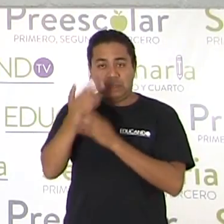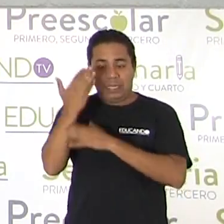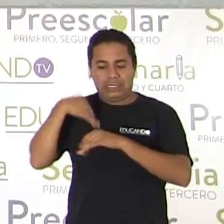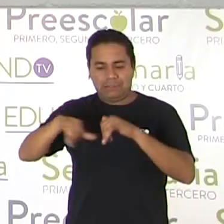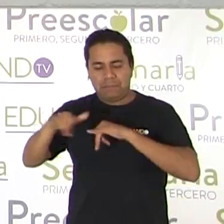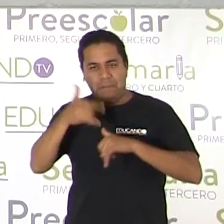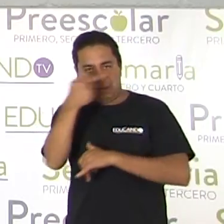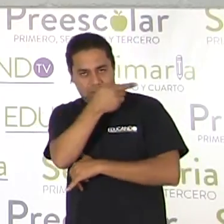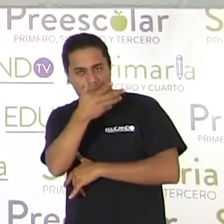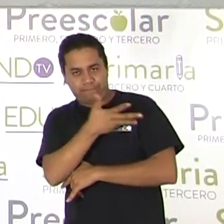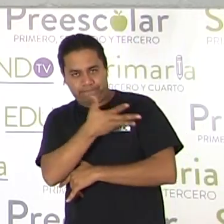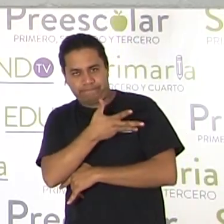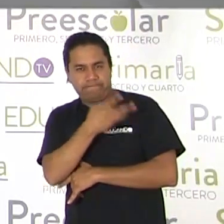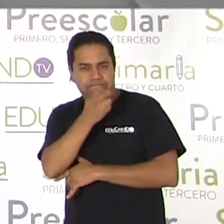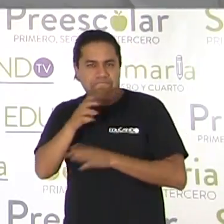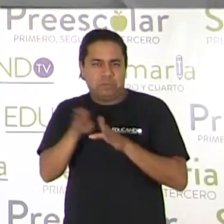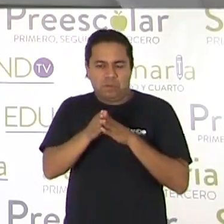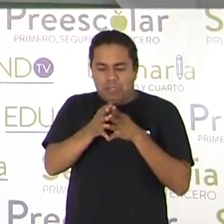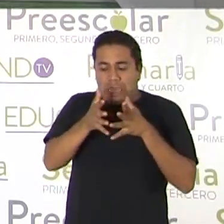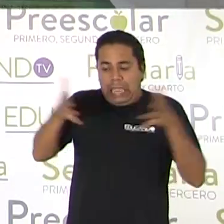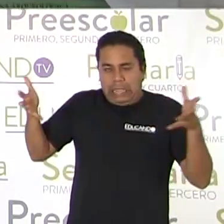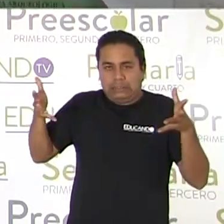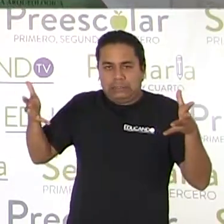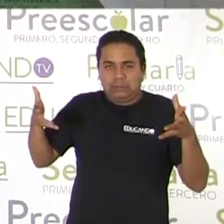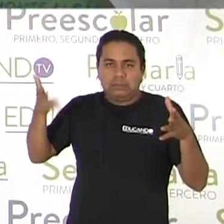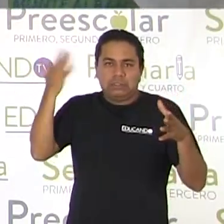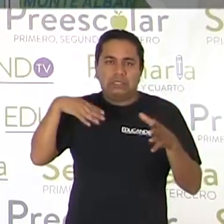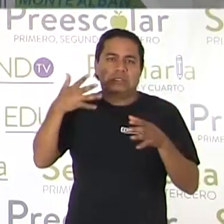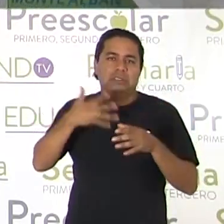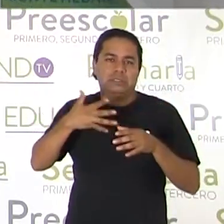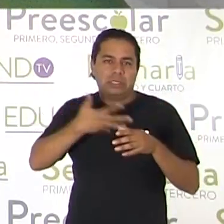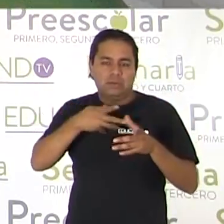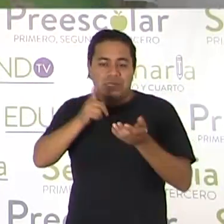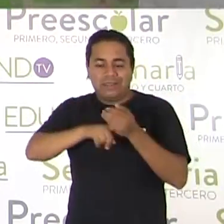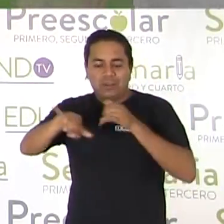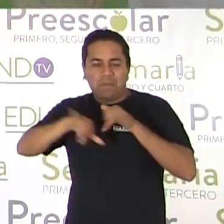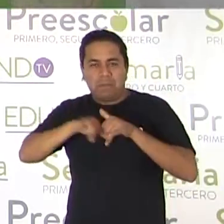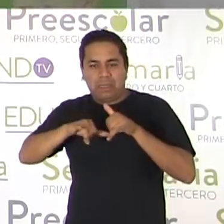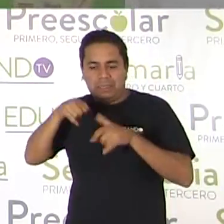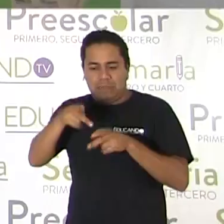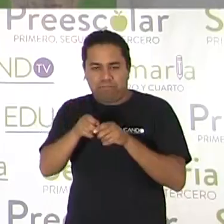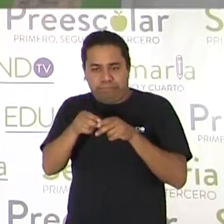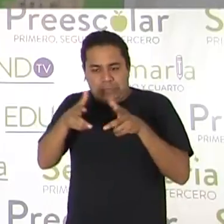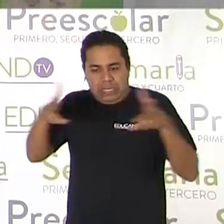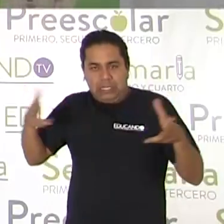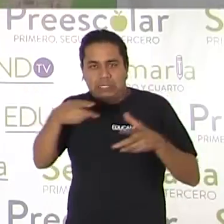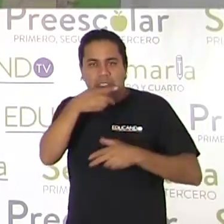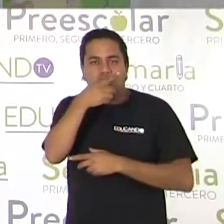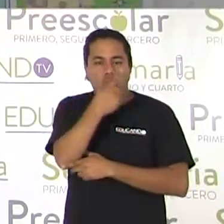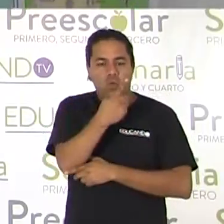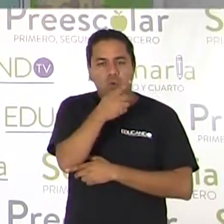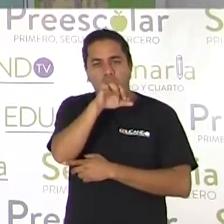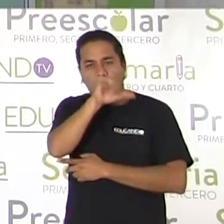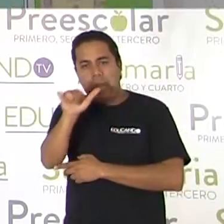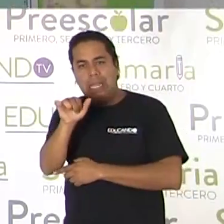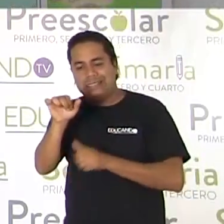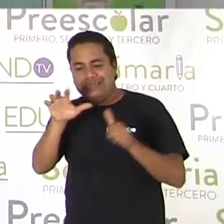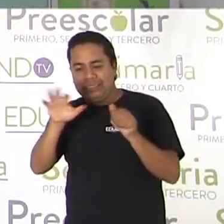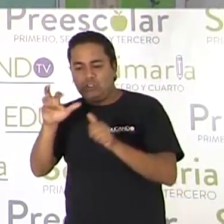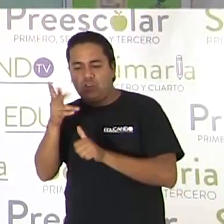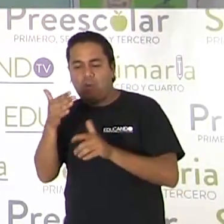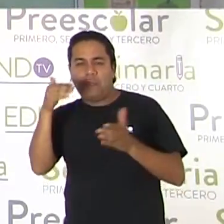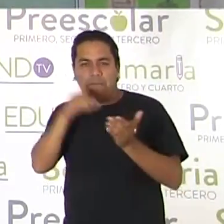acá, recuerda que esto es una ampliación de lo que teníamos o de lo que tenemos aquí en este mapa, y esta escala es 1 a 650,000.